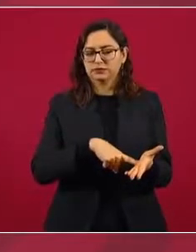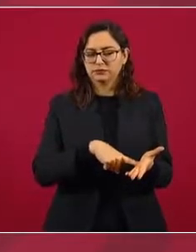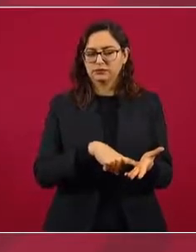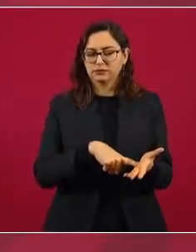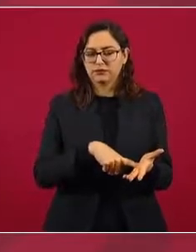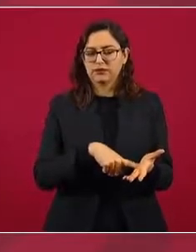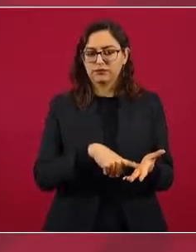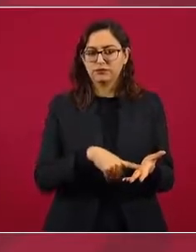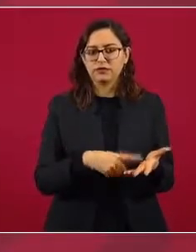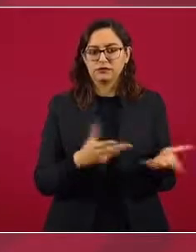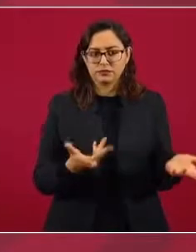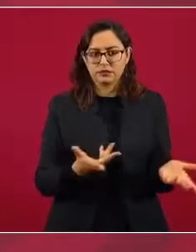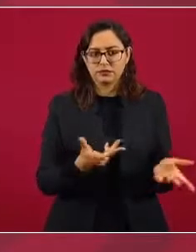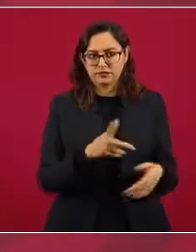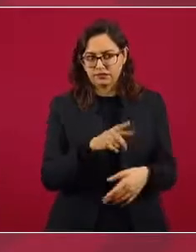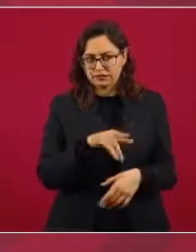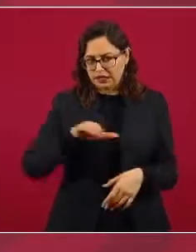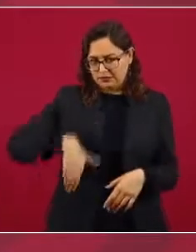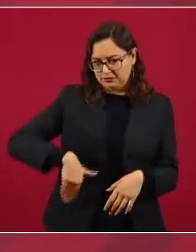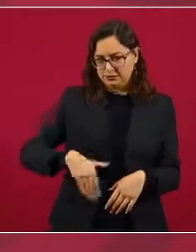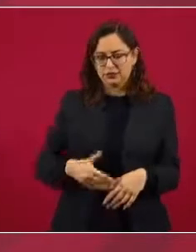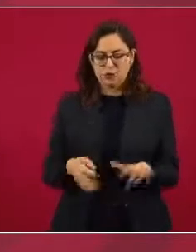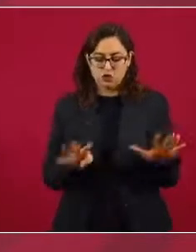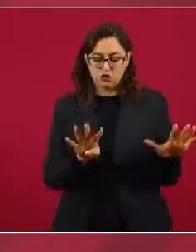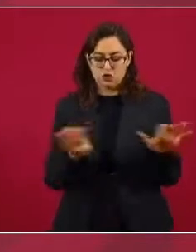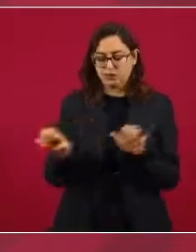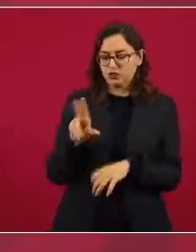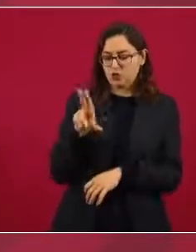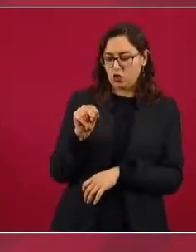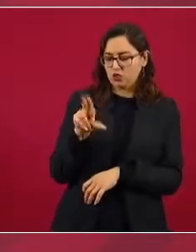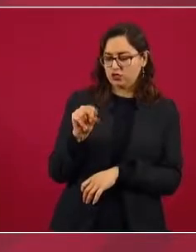Acaban de decir 980